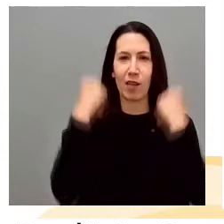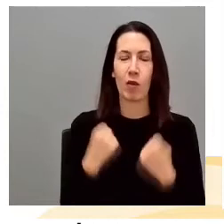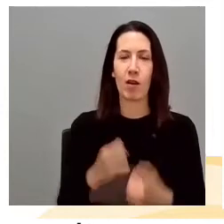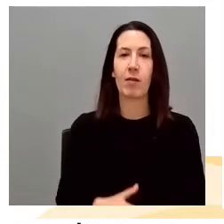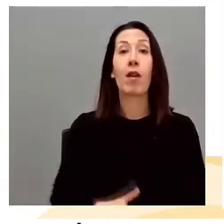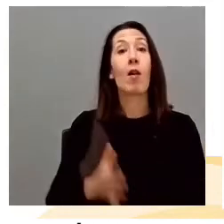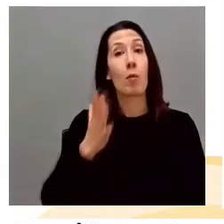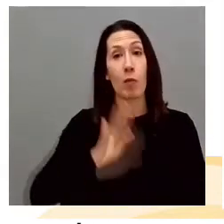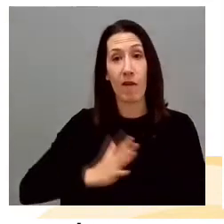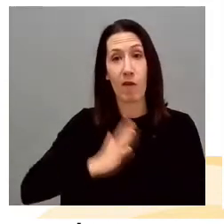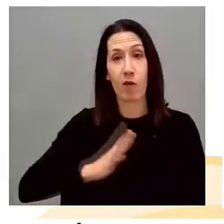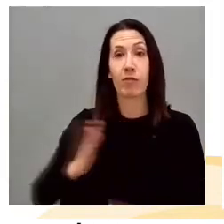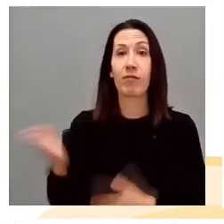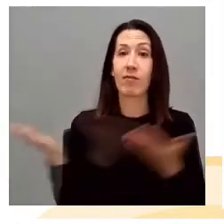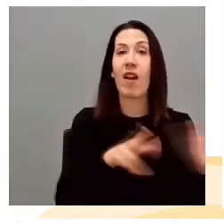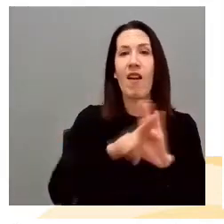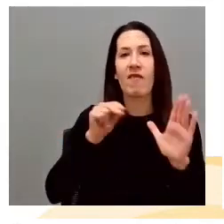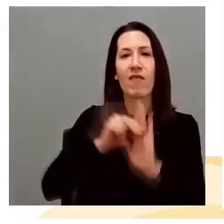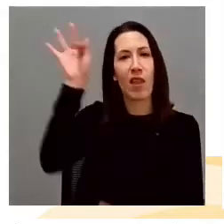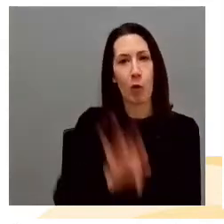Por favor, damos paso al vídeo.